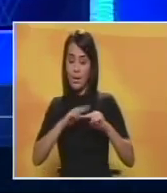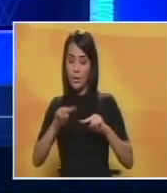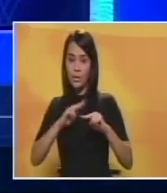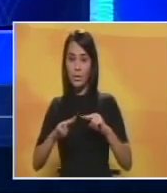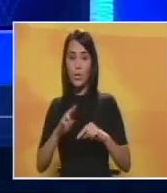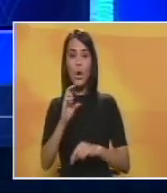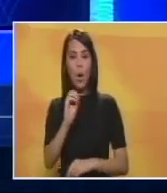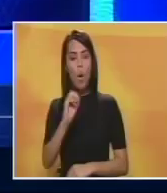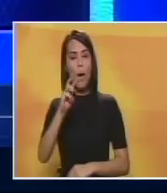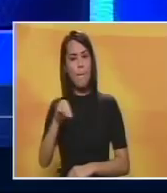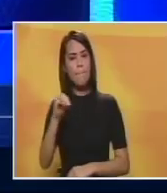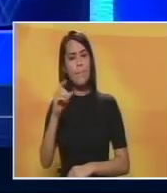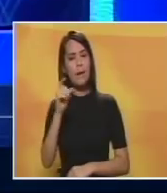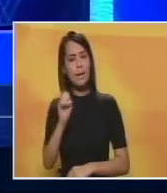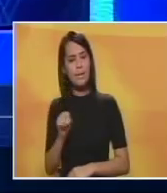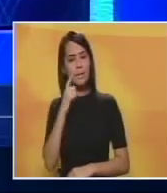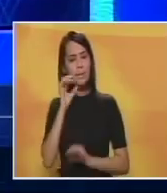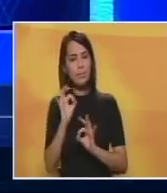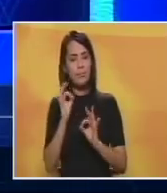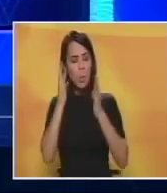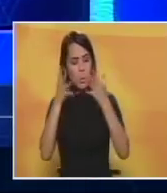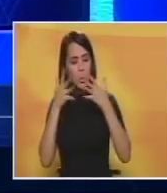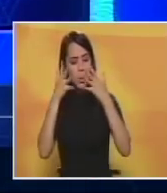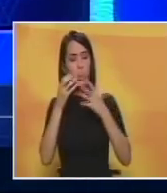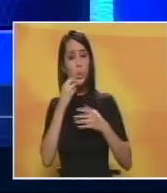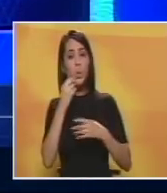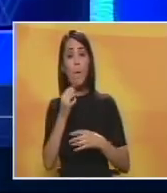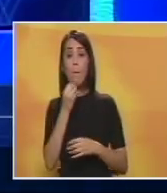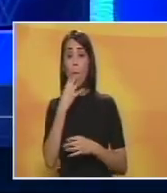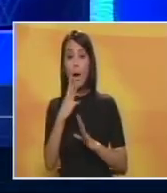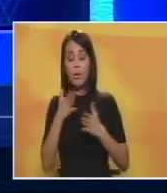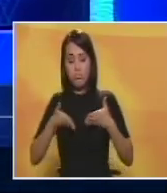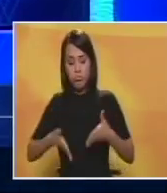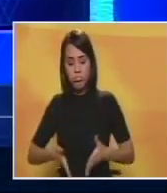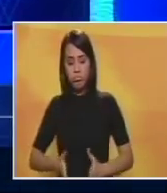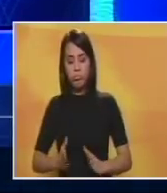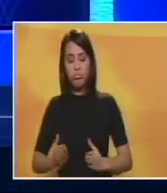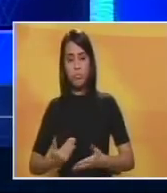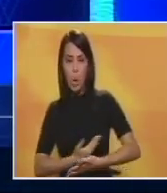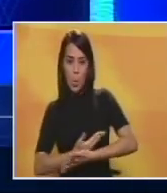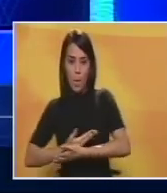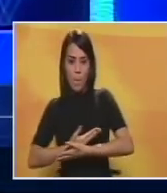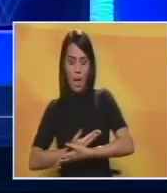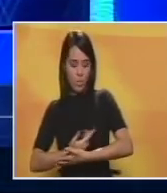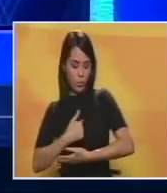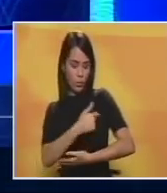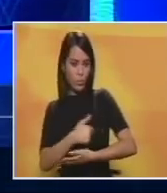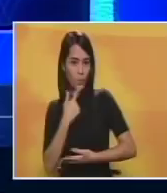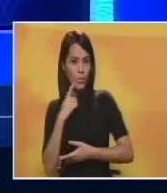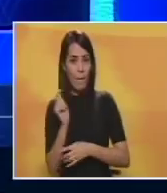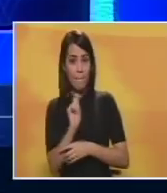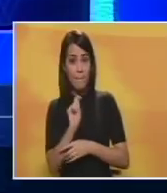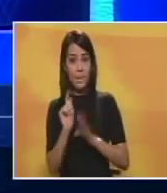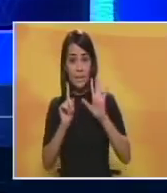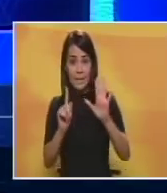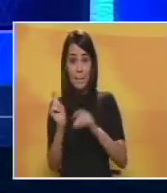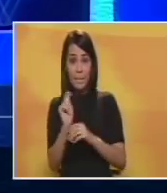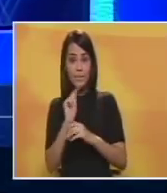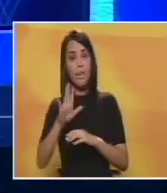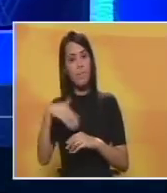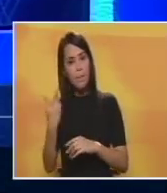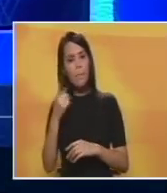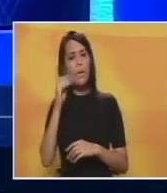Organización Mundial de la Salud recomienda mantener la lactancia materna exclusiva durante los primeros 6 meses de vida. Después de ese tiempo, la madre puede